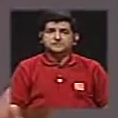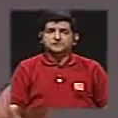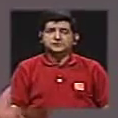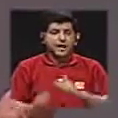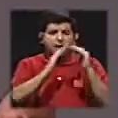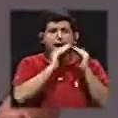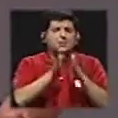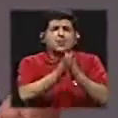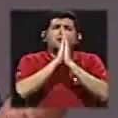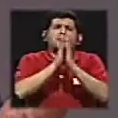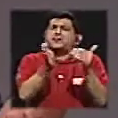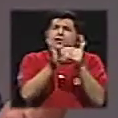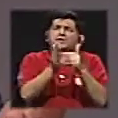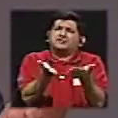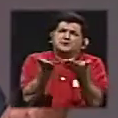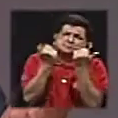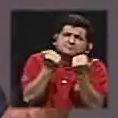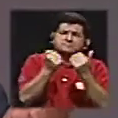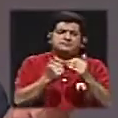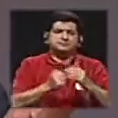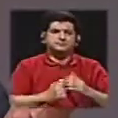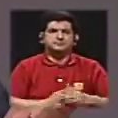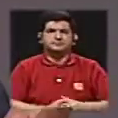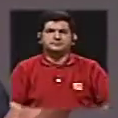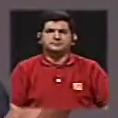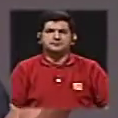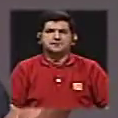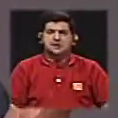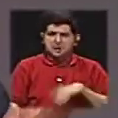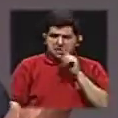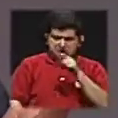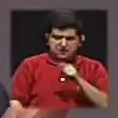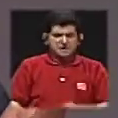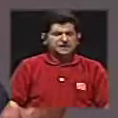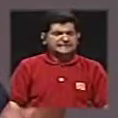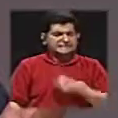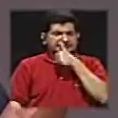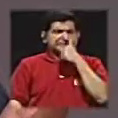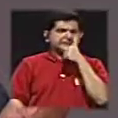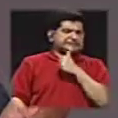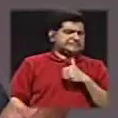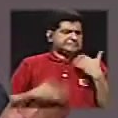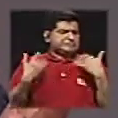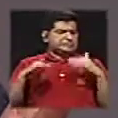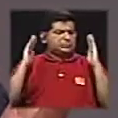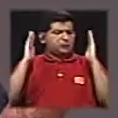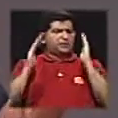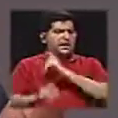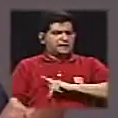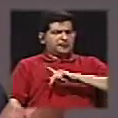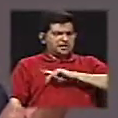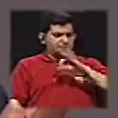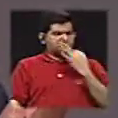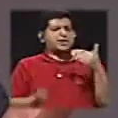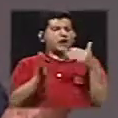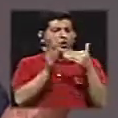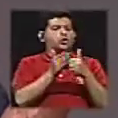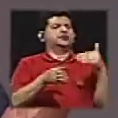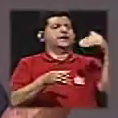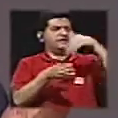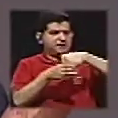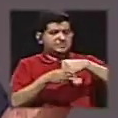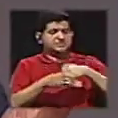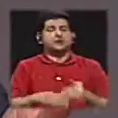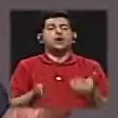el pueblo le pidió que regresara. Y él hizo un gran sacrificio personal para volver. Cuando